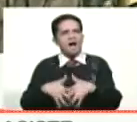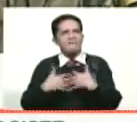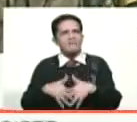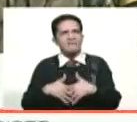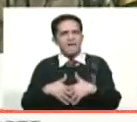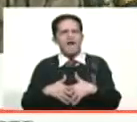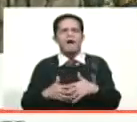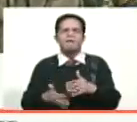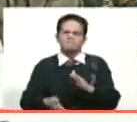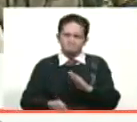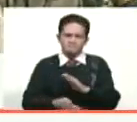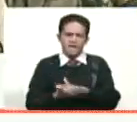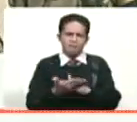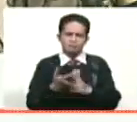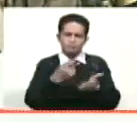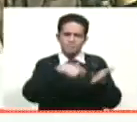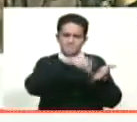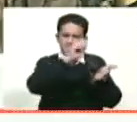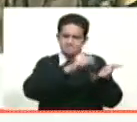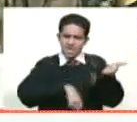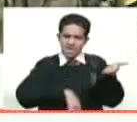Vamos a firmar por millones